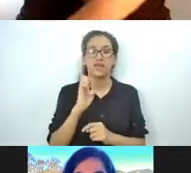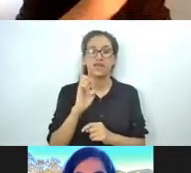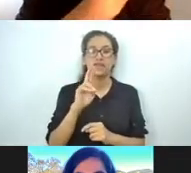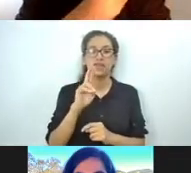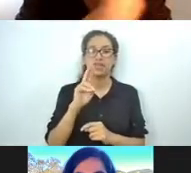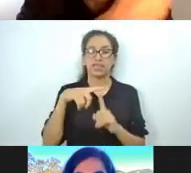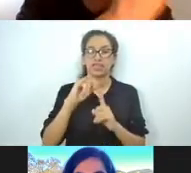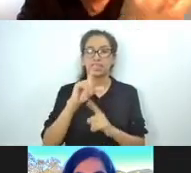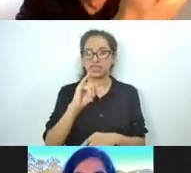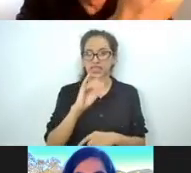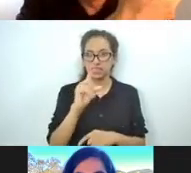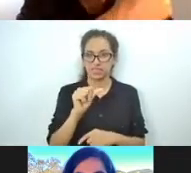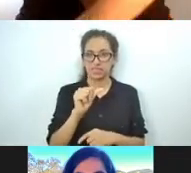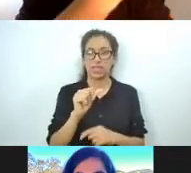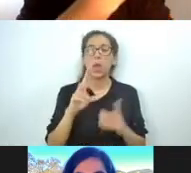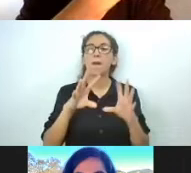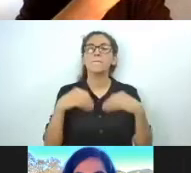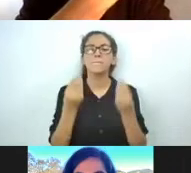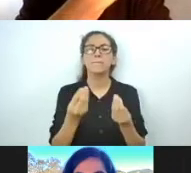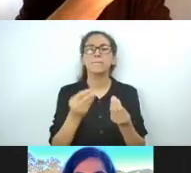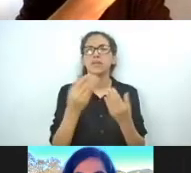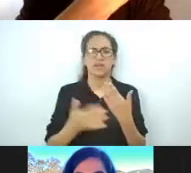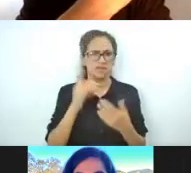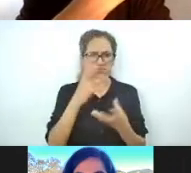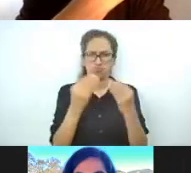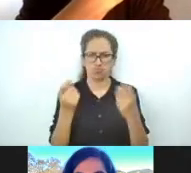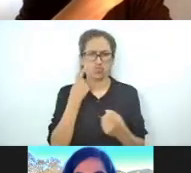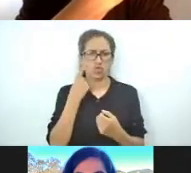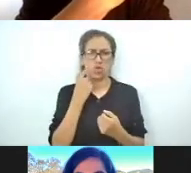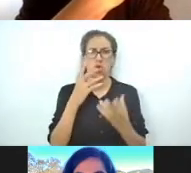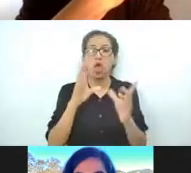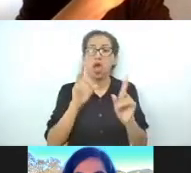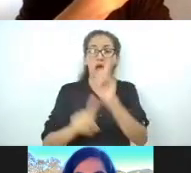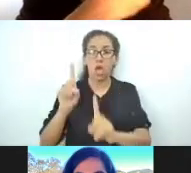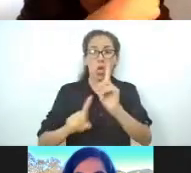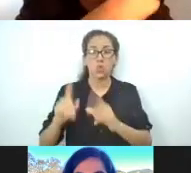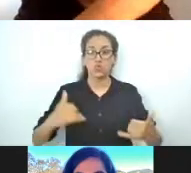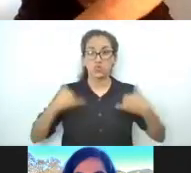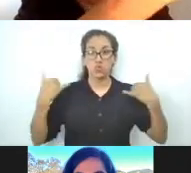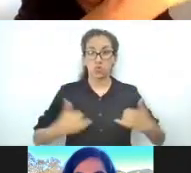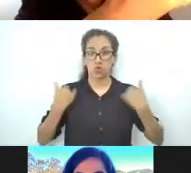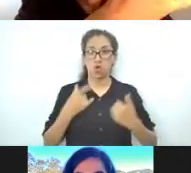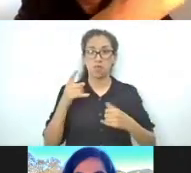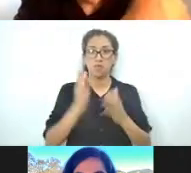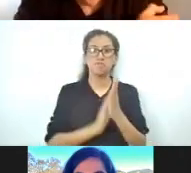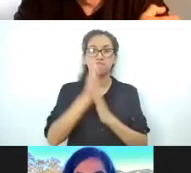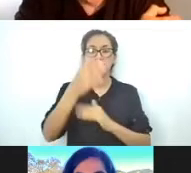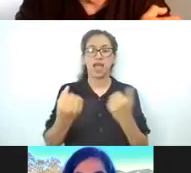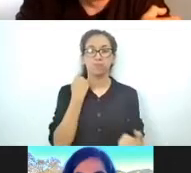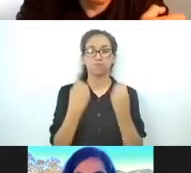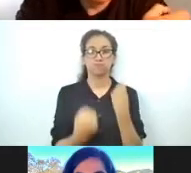porque es muy común también que vengan a la consulta chicos que van al gimnasio,